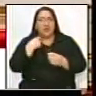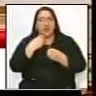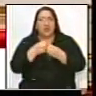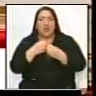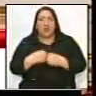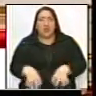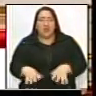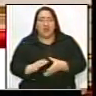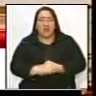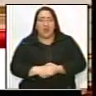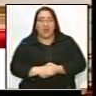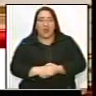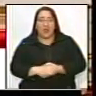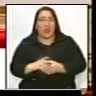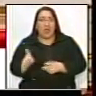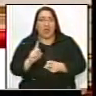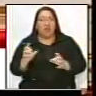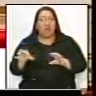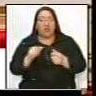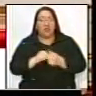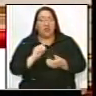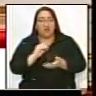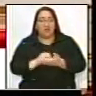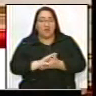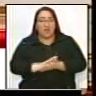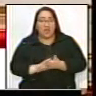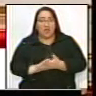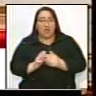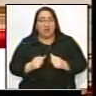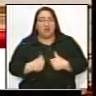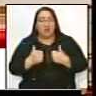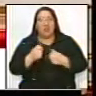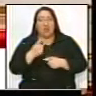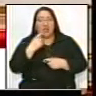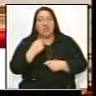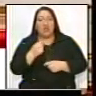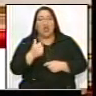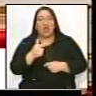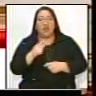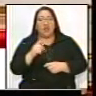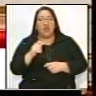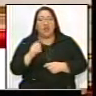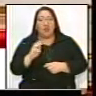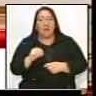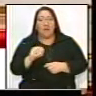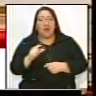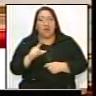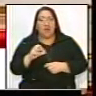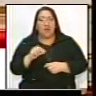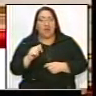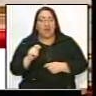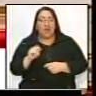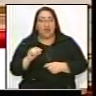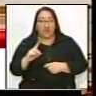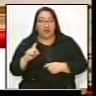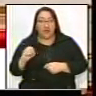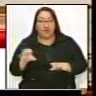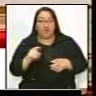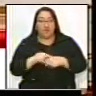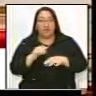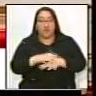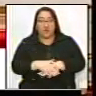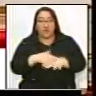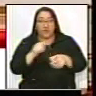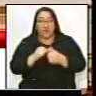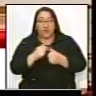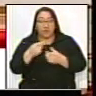que no hacían vivencia, y el señor Alberto Malpartida Murugusa, él, hicieron una asamblea en